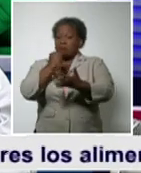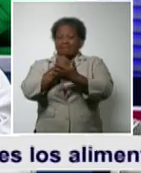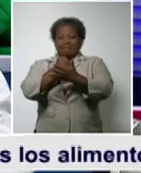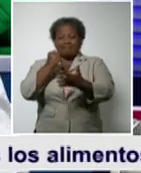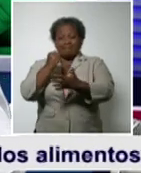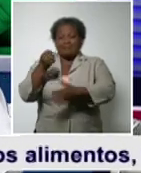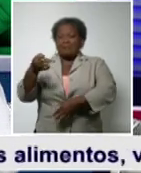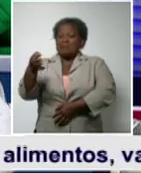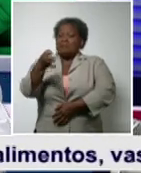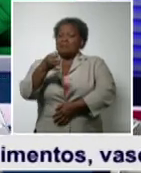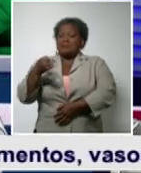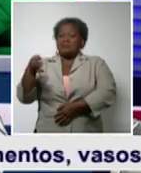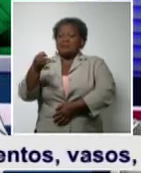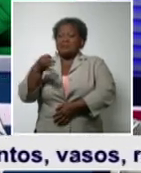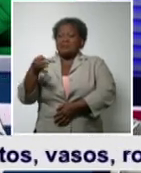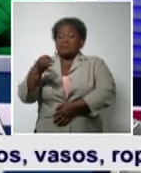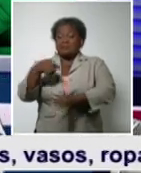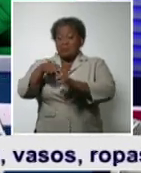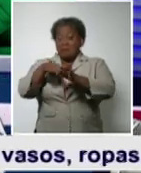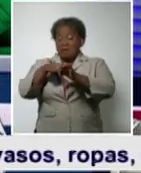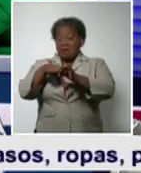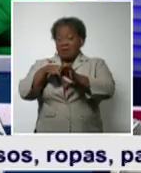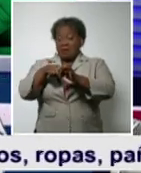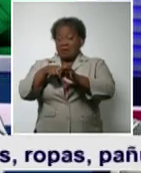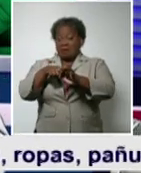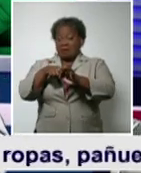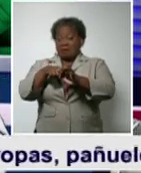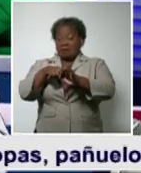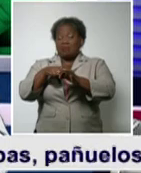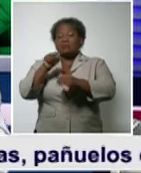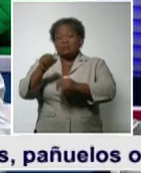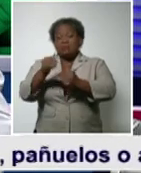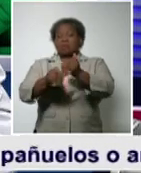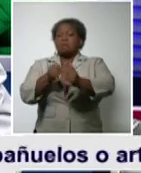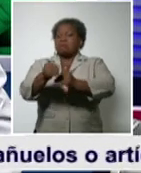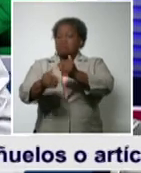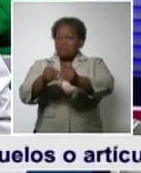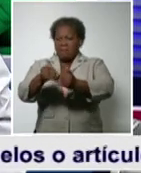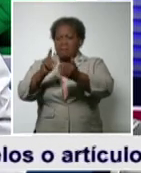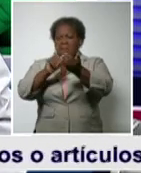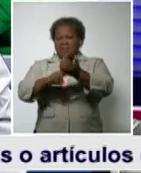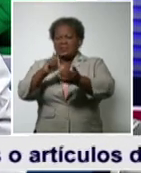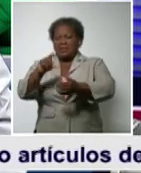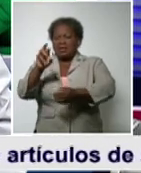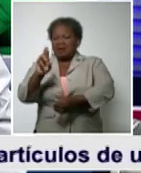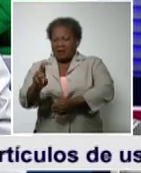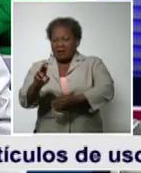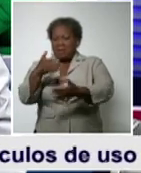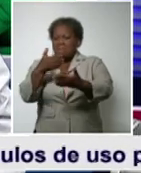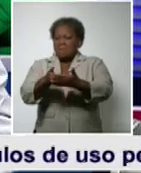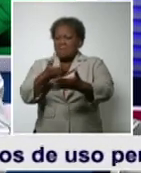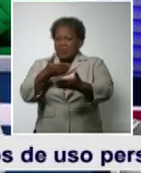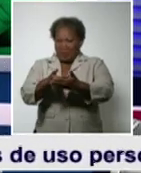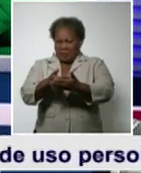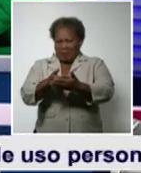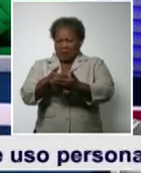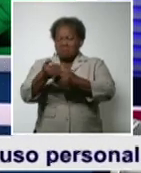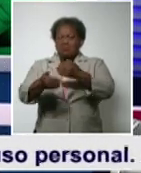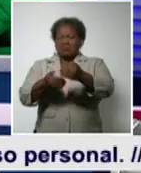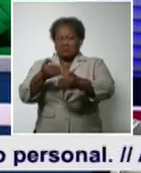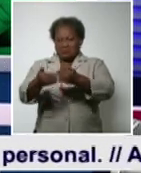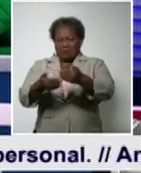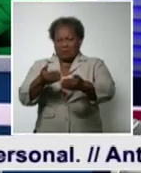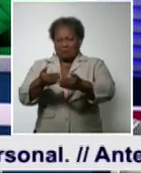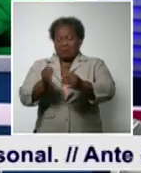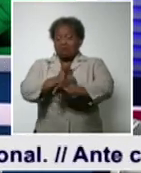municipio especial Isla de la Juventud, aunque se procesaron muestras de este territorio. Lo decimos porque es una